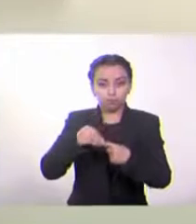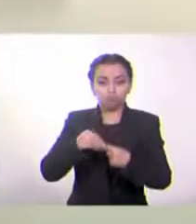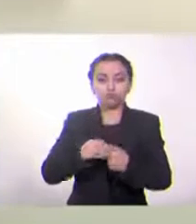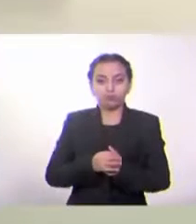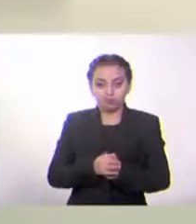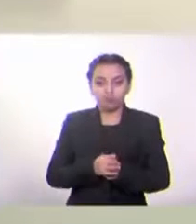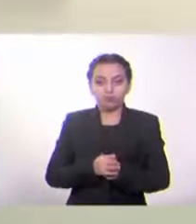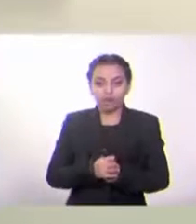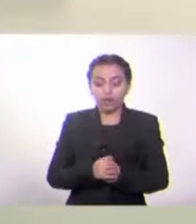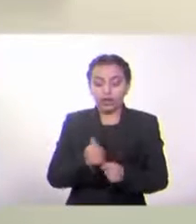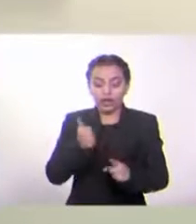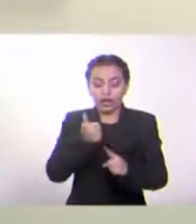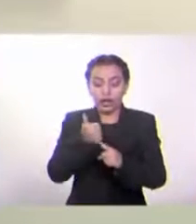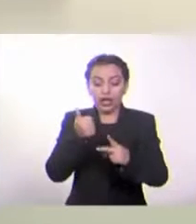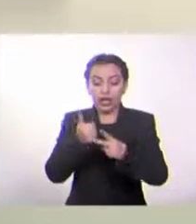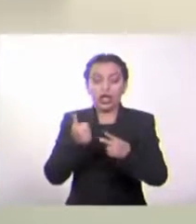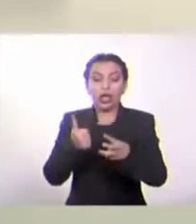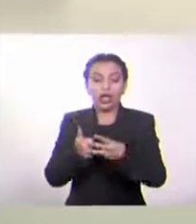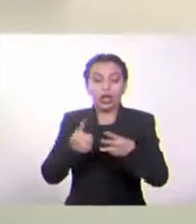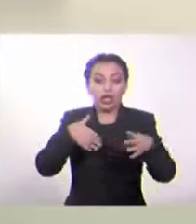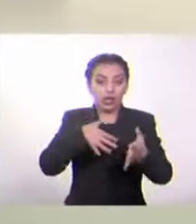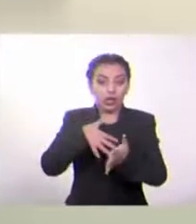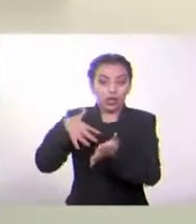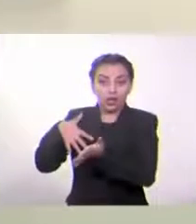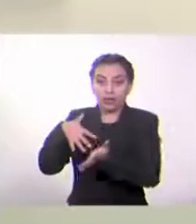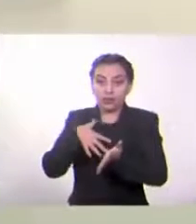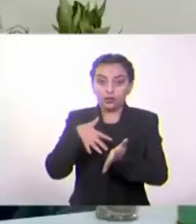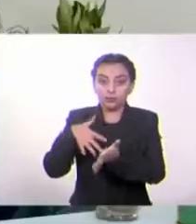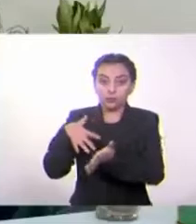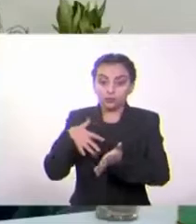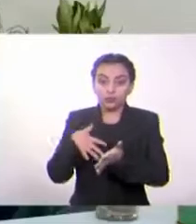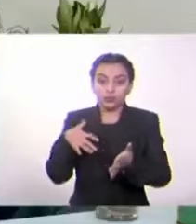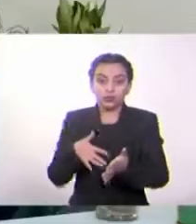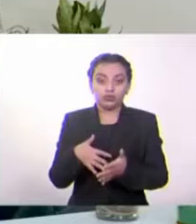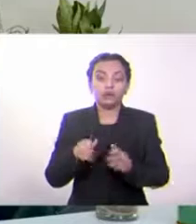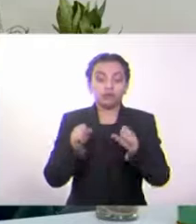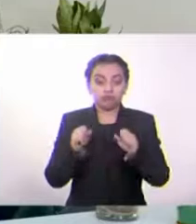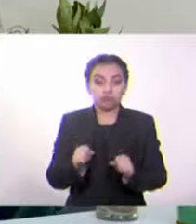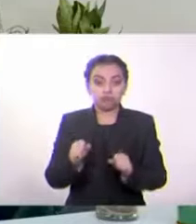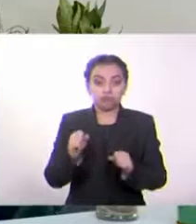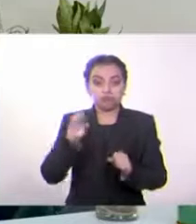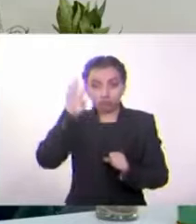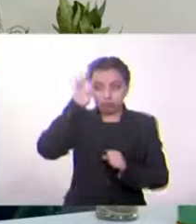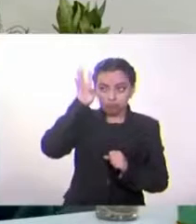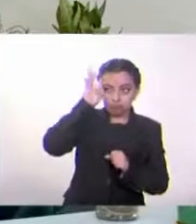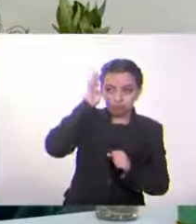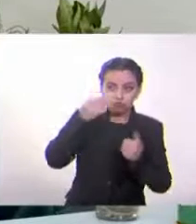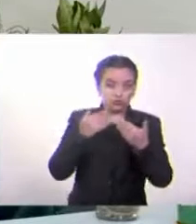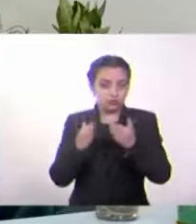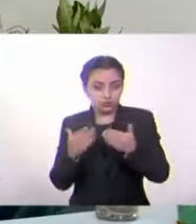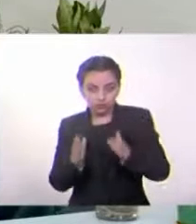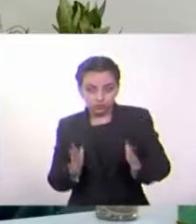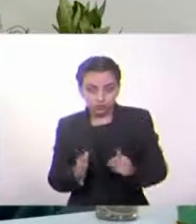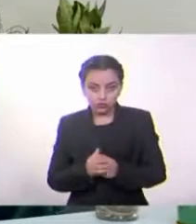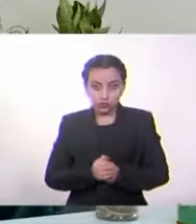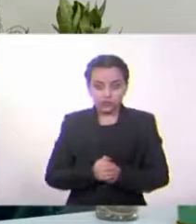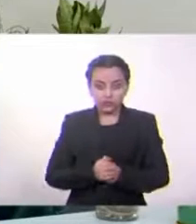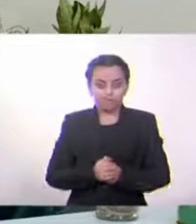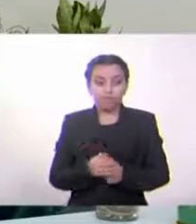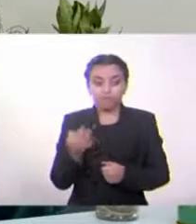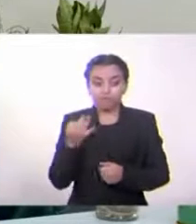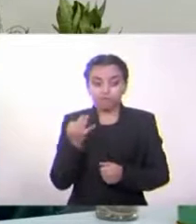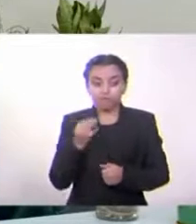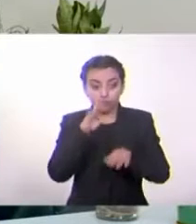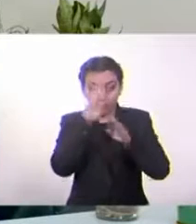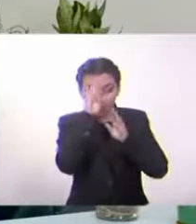este mito responderá a la visión de mundo de estos pueblos. Por ello, es necesario que respetemos la visión